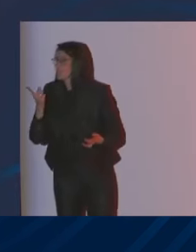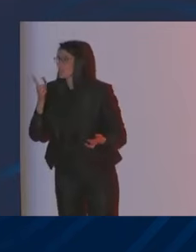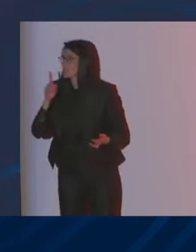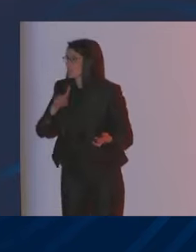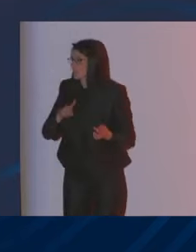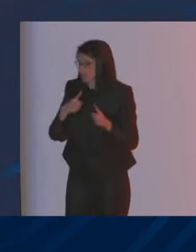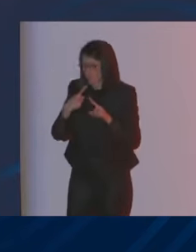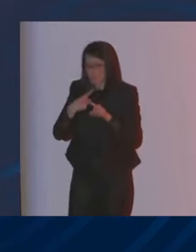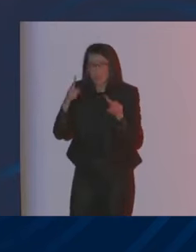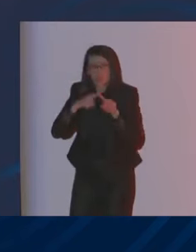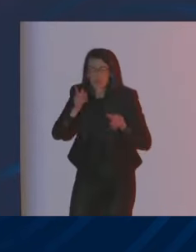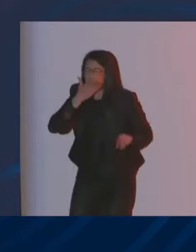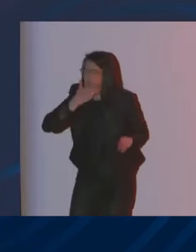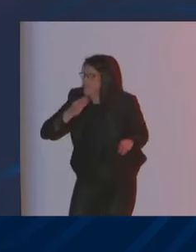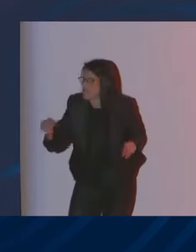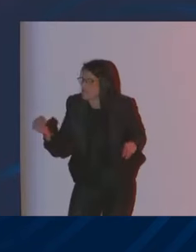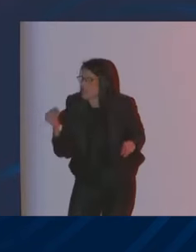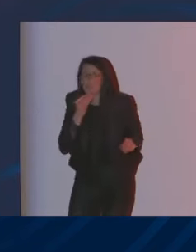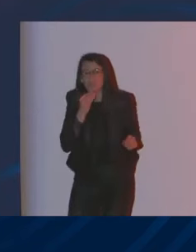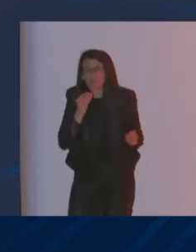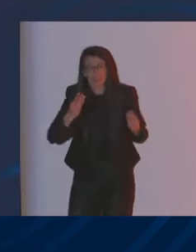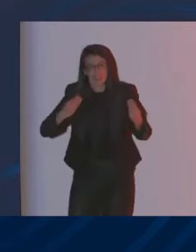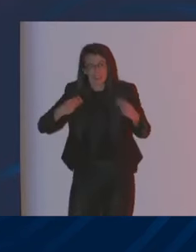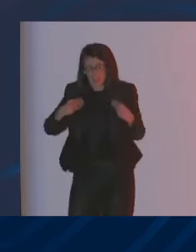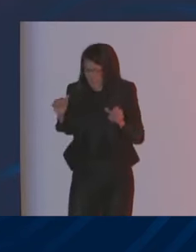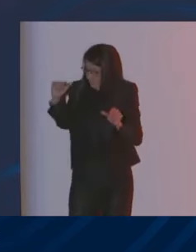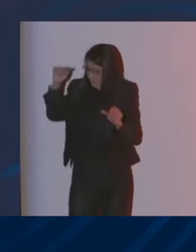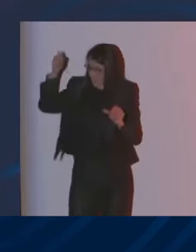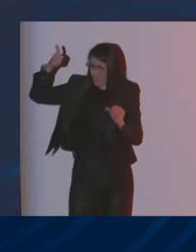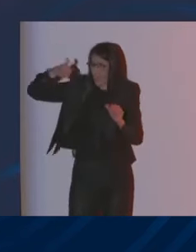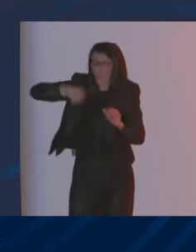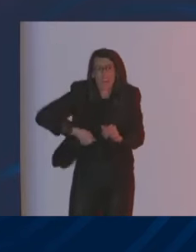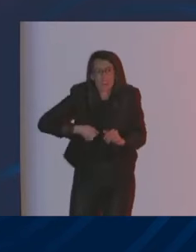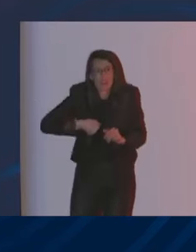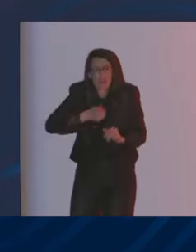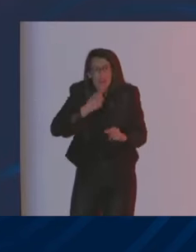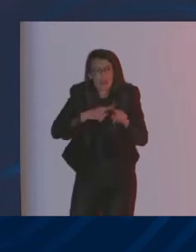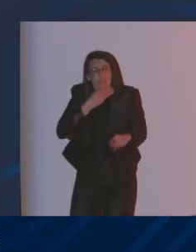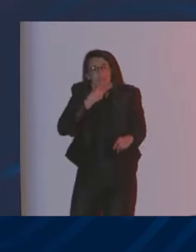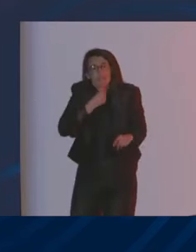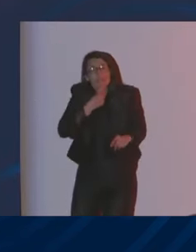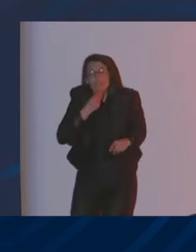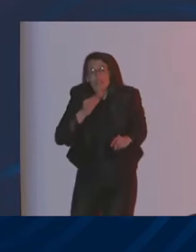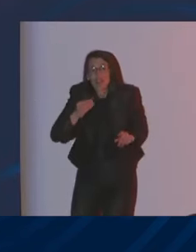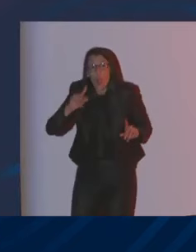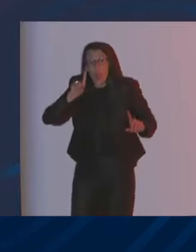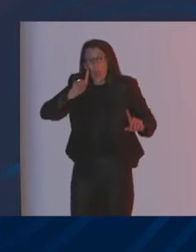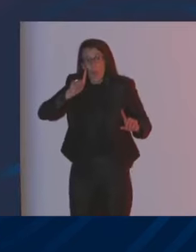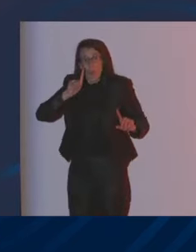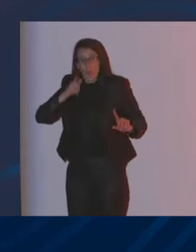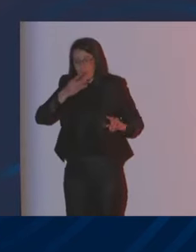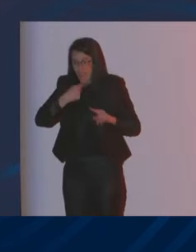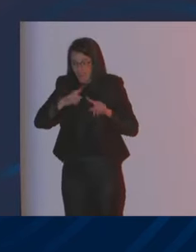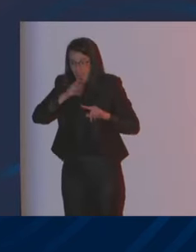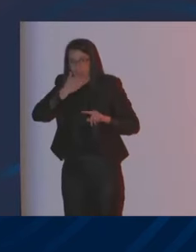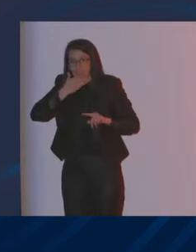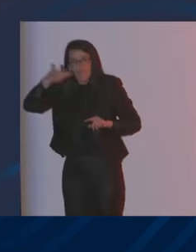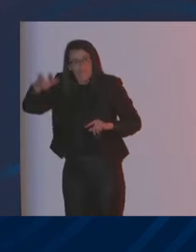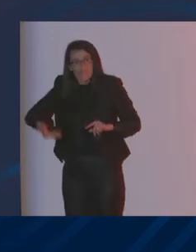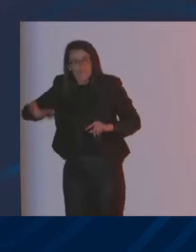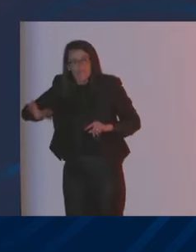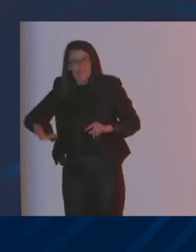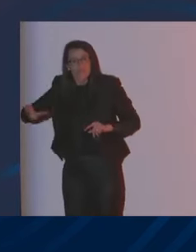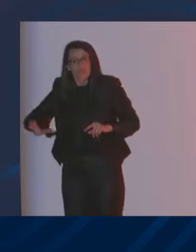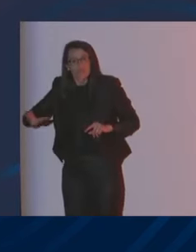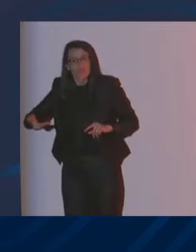unas cosas tan bonitas a lo largo de mi vida. Bueno, precisamente una de las más importantes